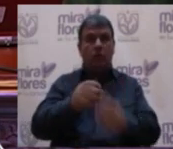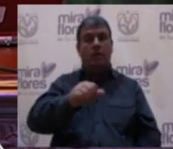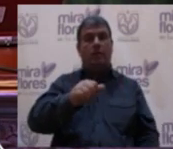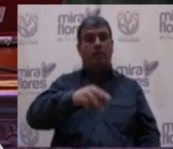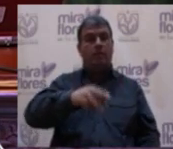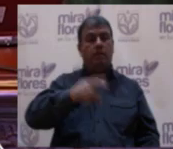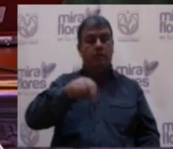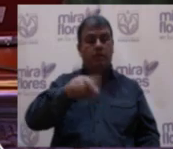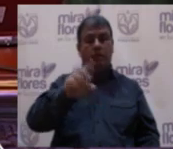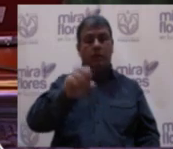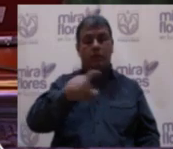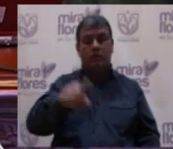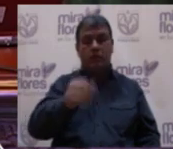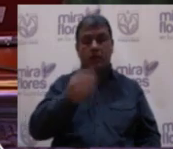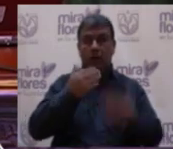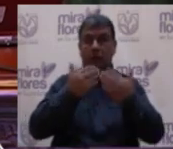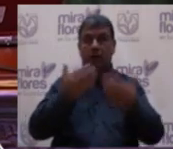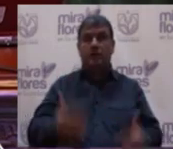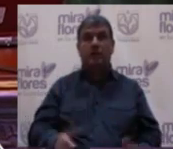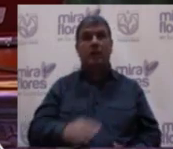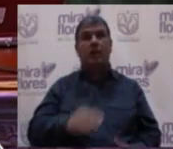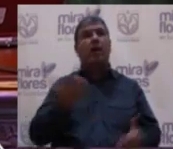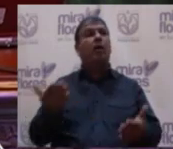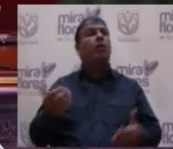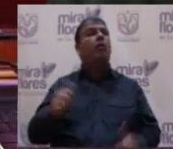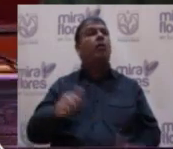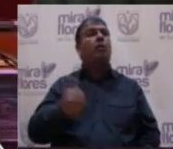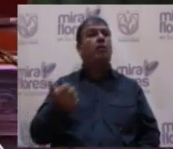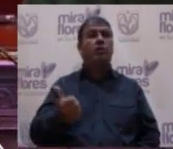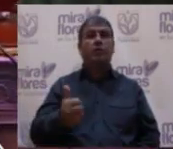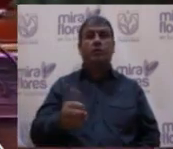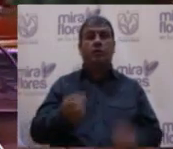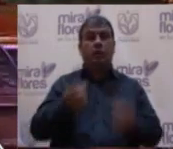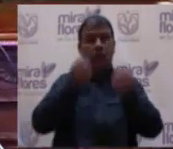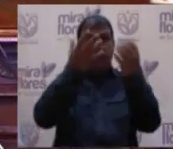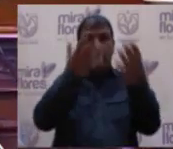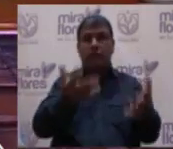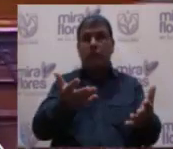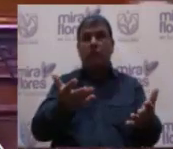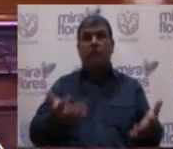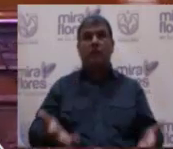Mendoza. Muchas gracias. No sé si tenemos algún otro informe.